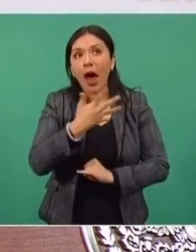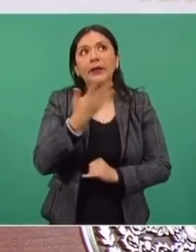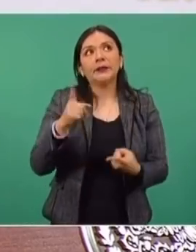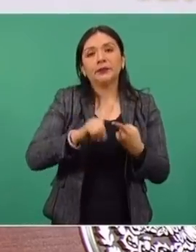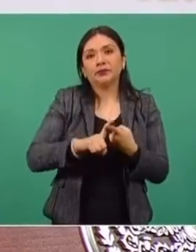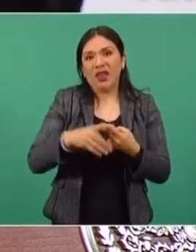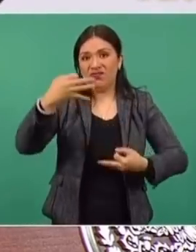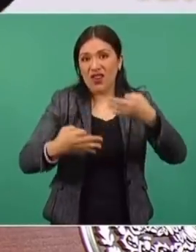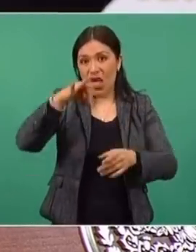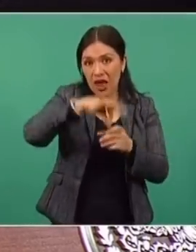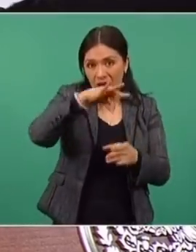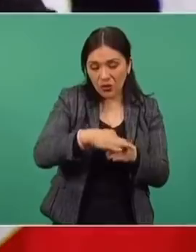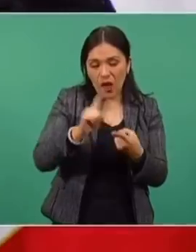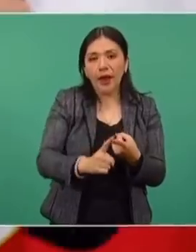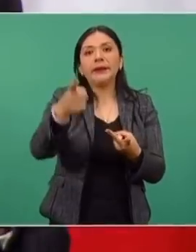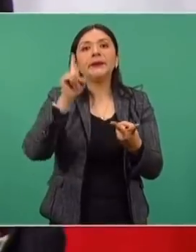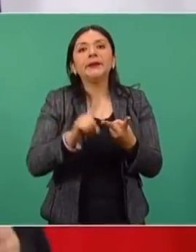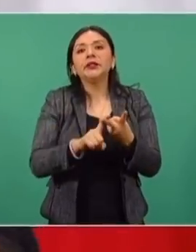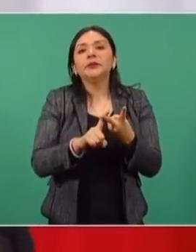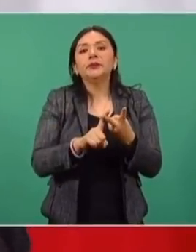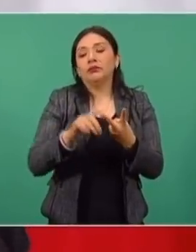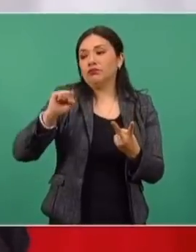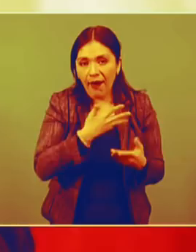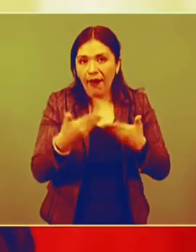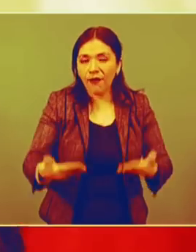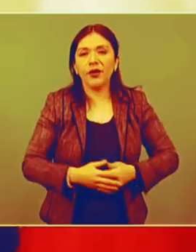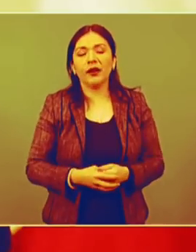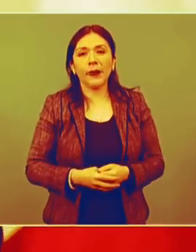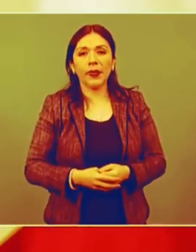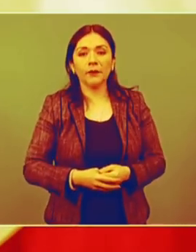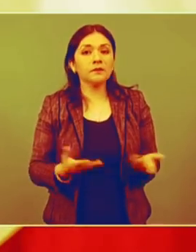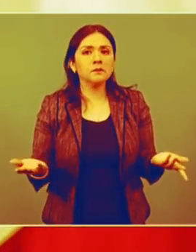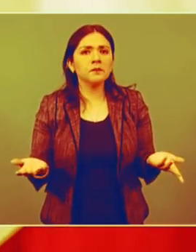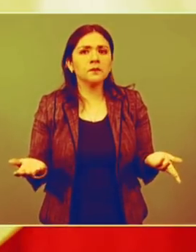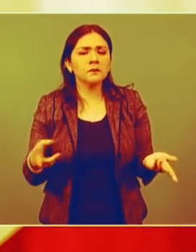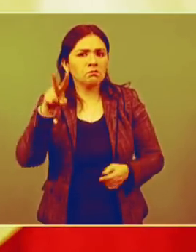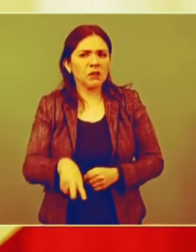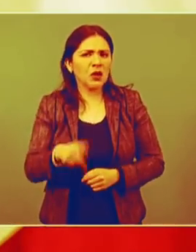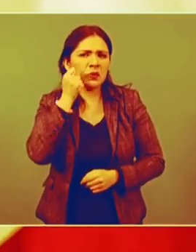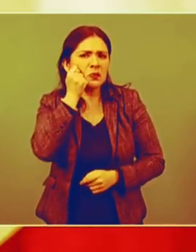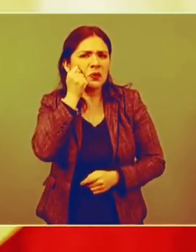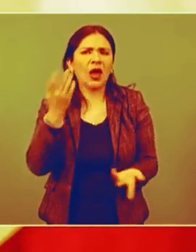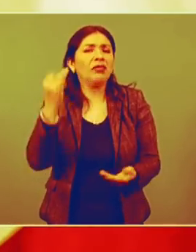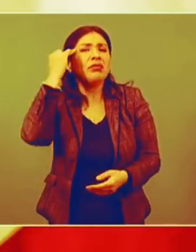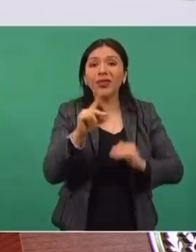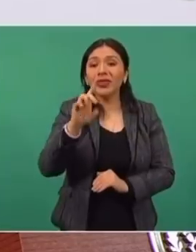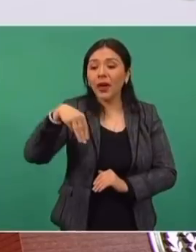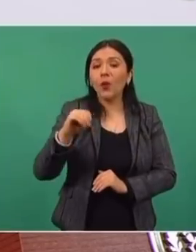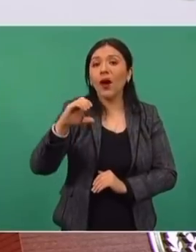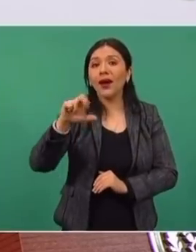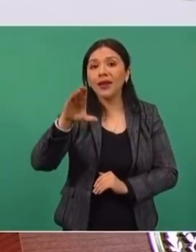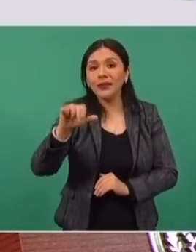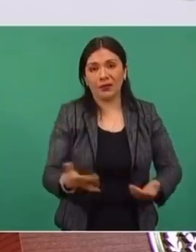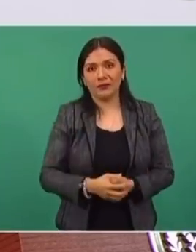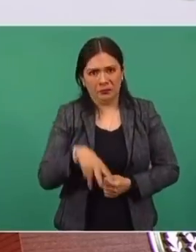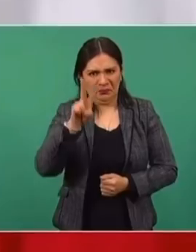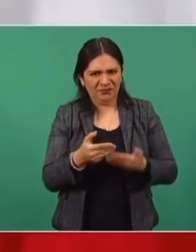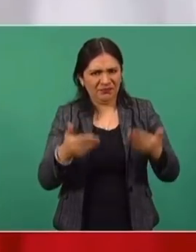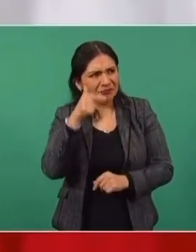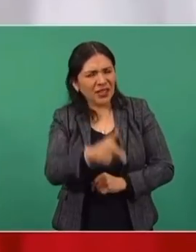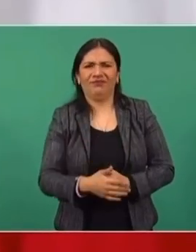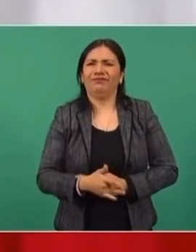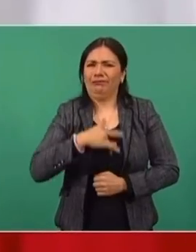está el Tribunal Electoral, está la Suprema Corte. Y no importa que se demore el proceso penoso